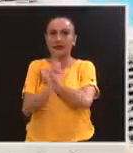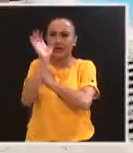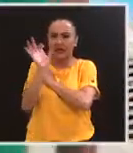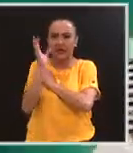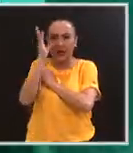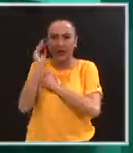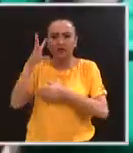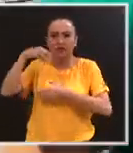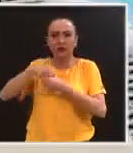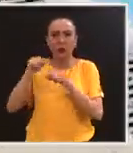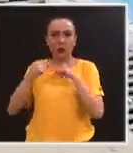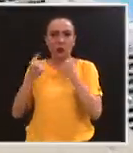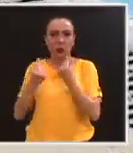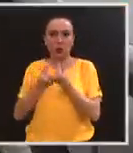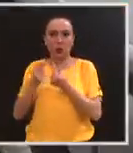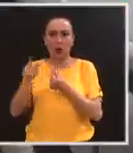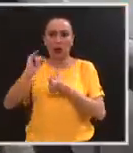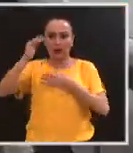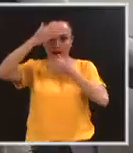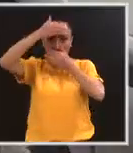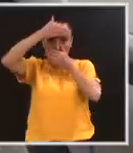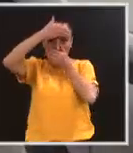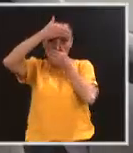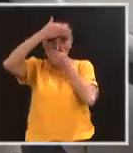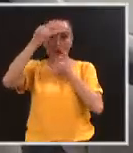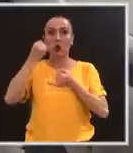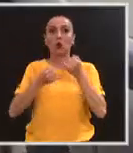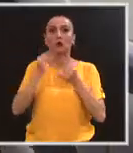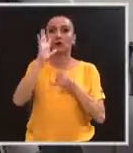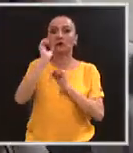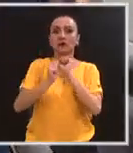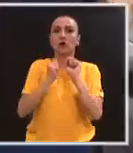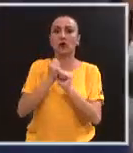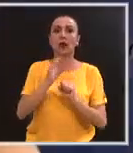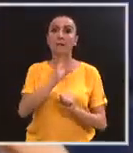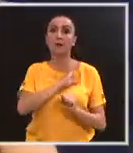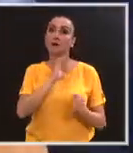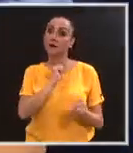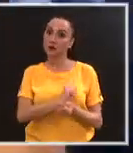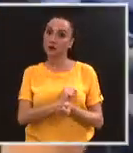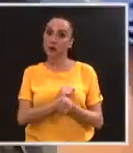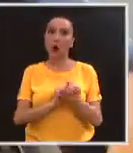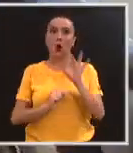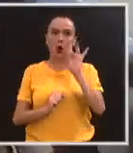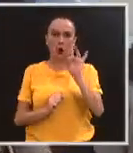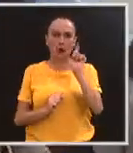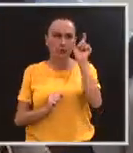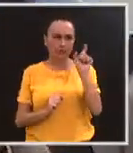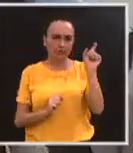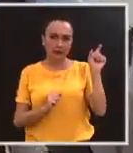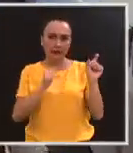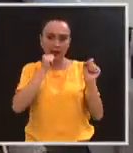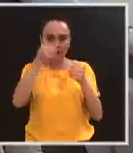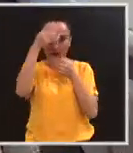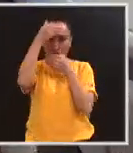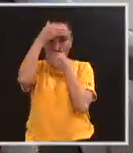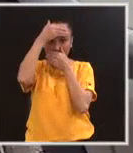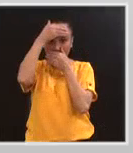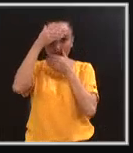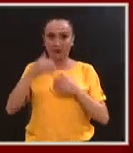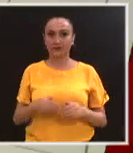formaba parte de una célula terrorista en los últimos 5 años la policía detuvo a ocho sospechosos de